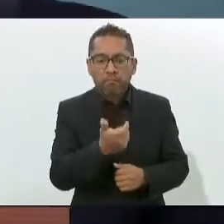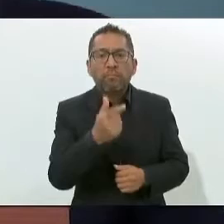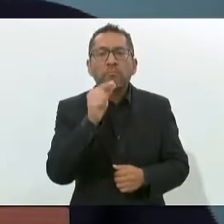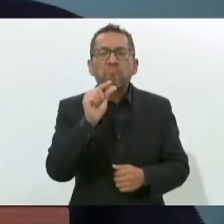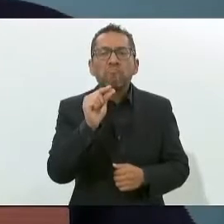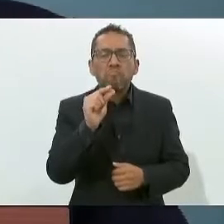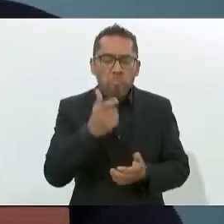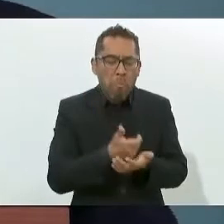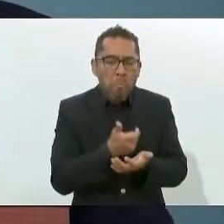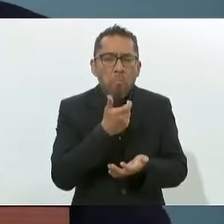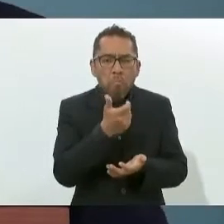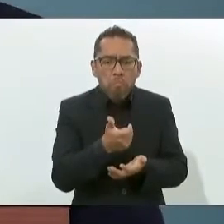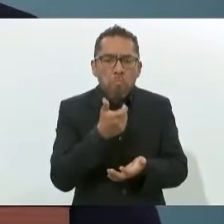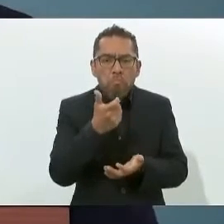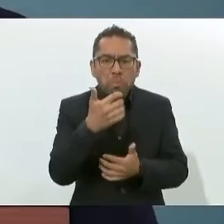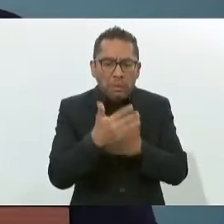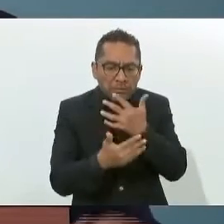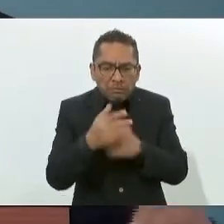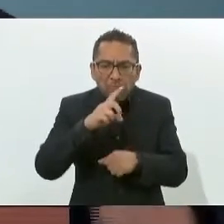mínimo